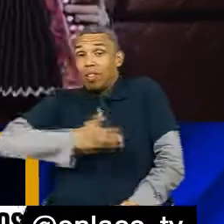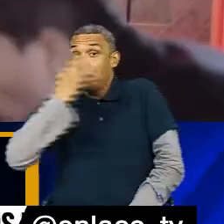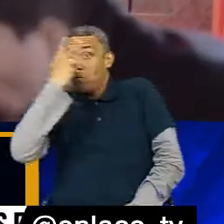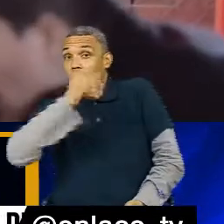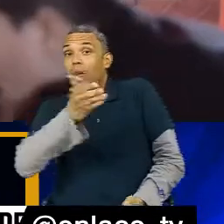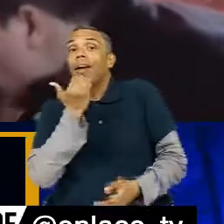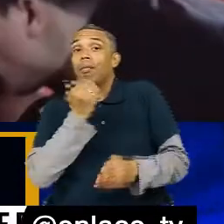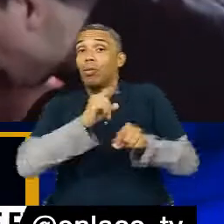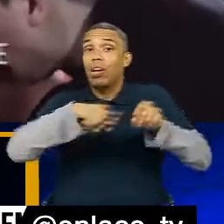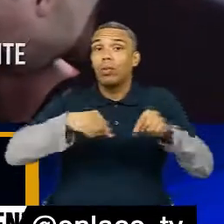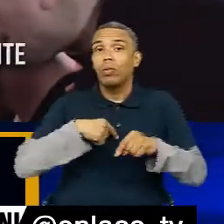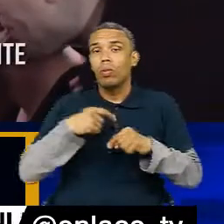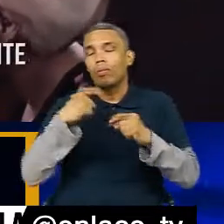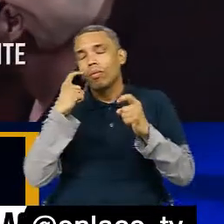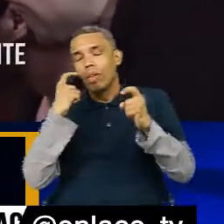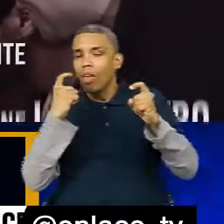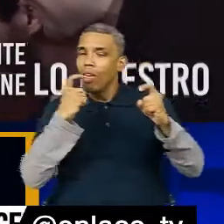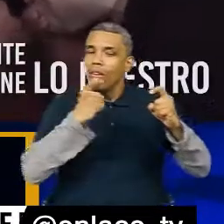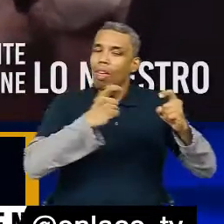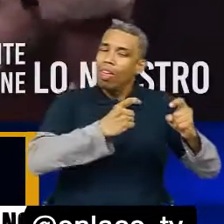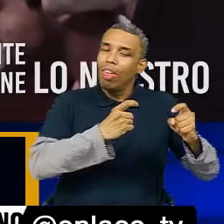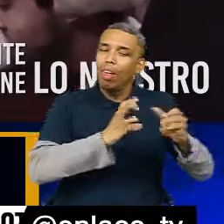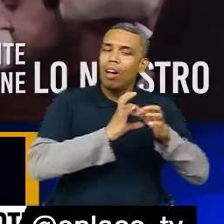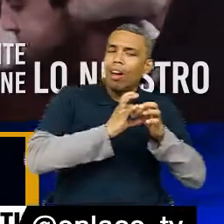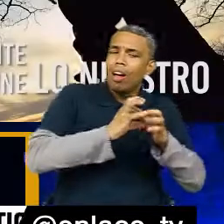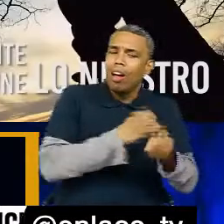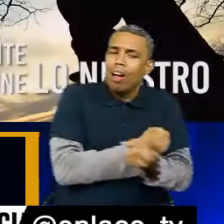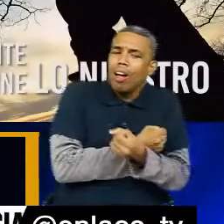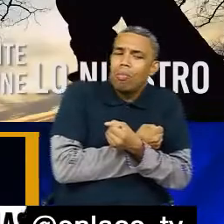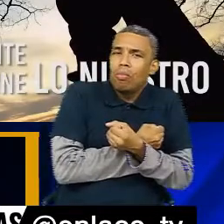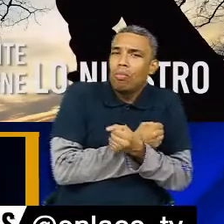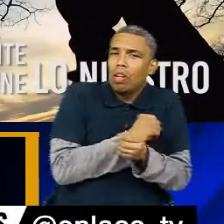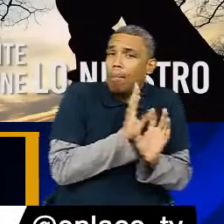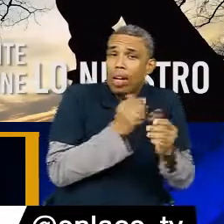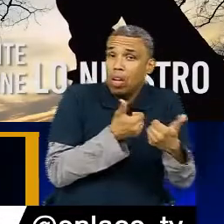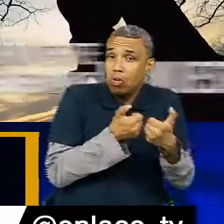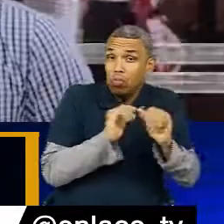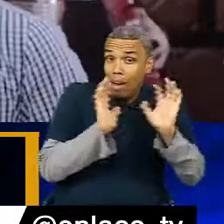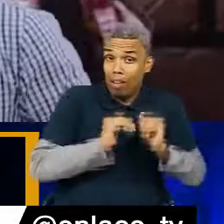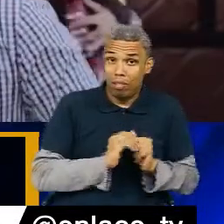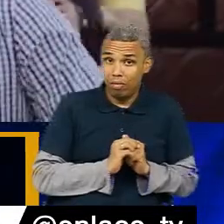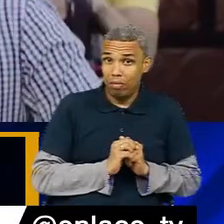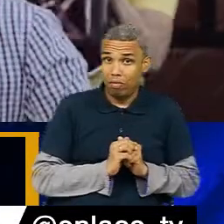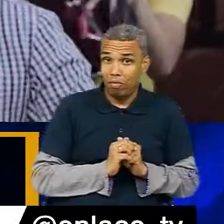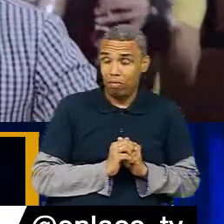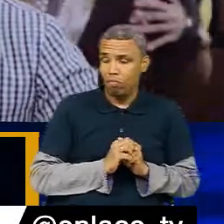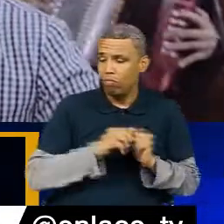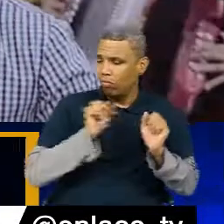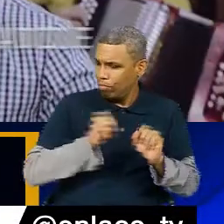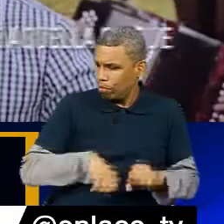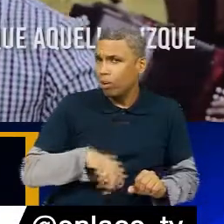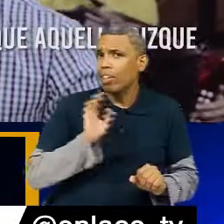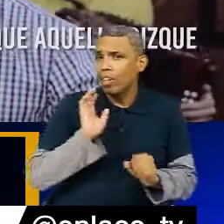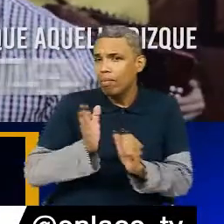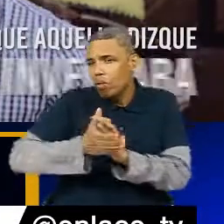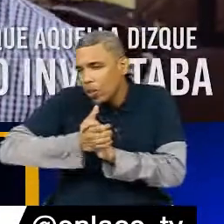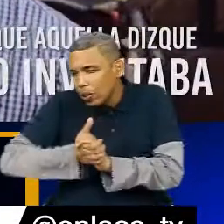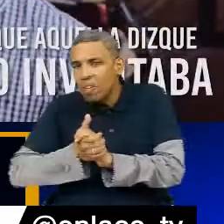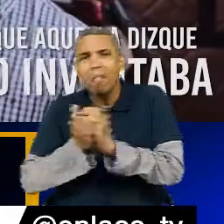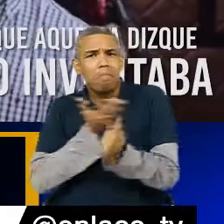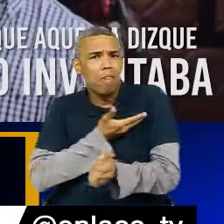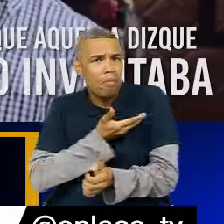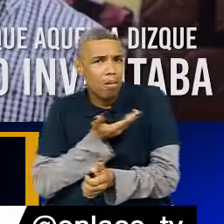también. Amor Bendito también puede ser tu madre, okay. Puede ser Dios, tu Amor Bendito. Entonces, lo que sí es que es un mensaje netamente positivo.